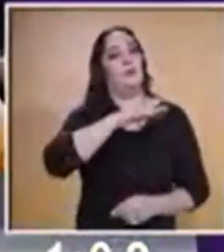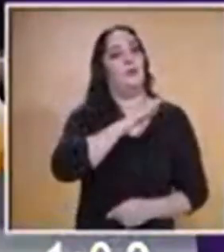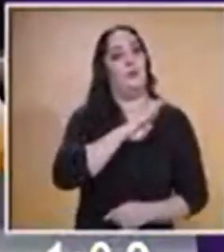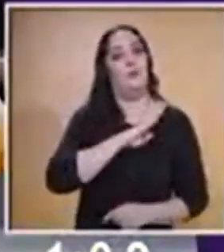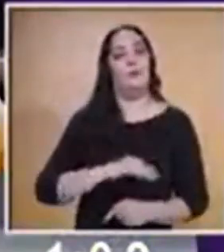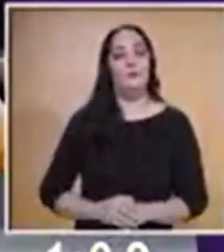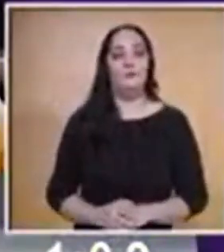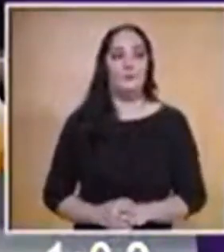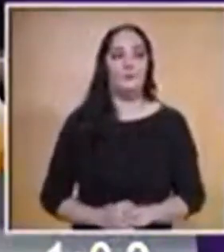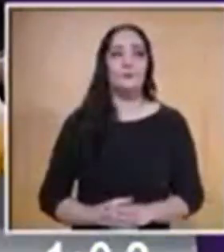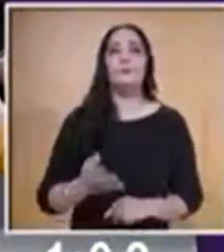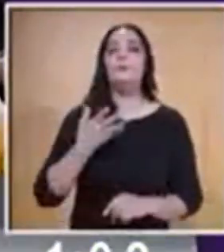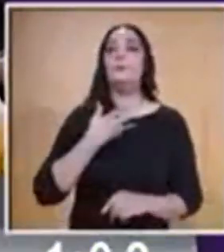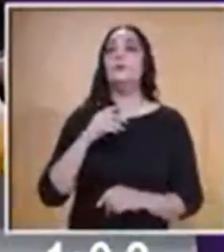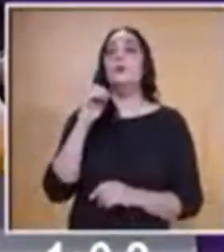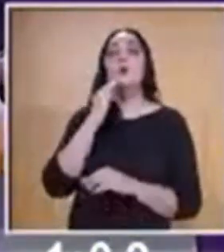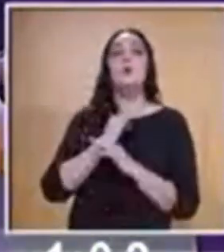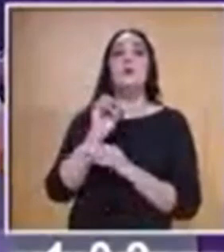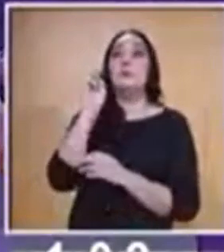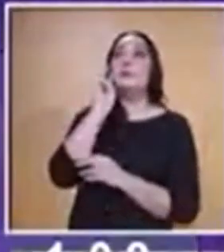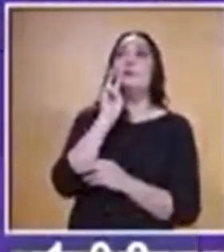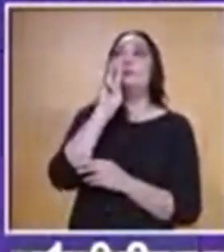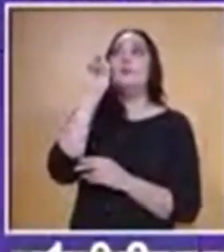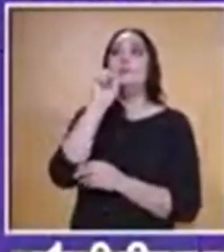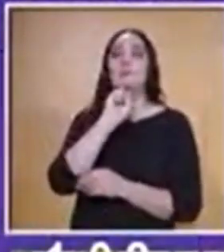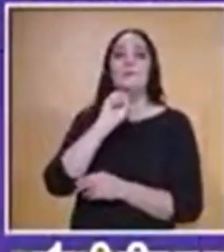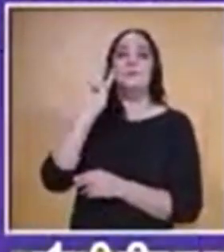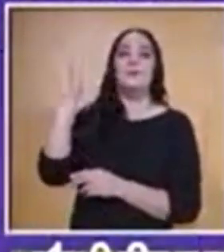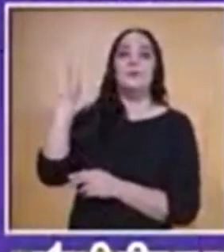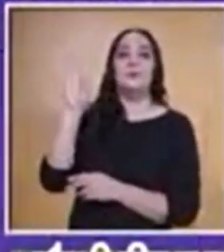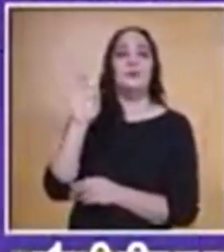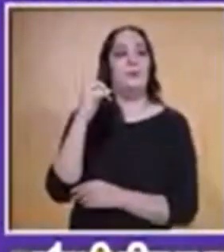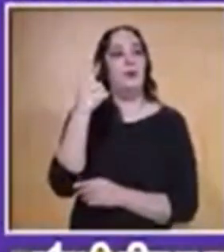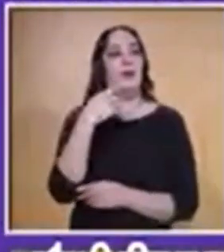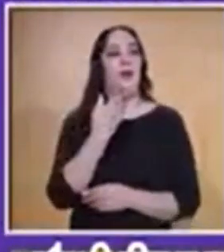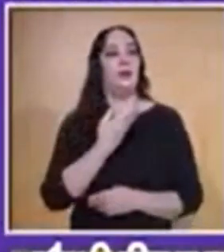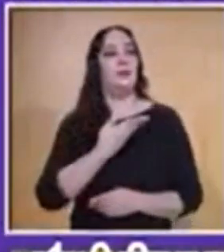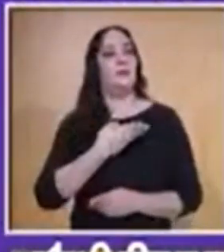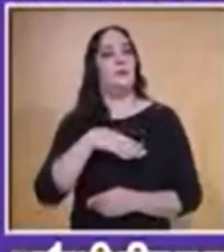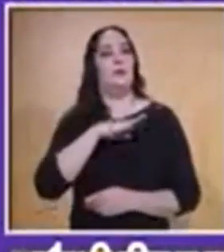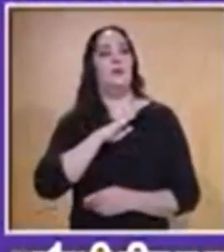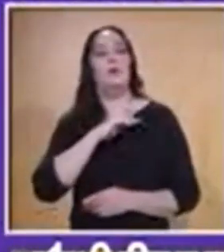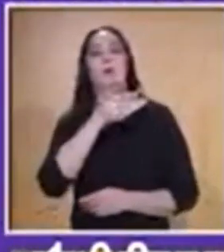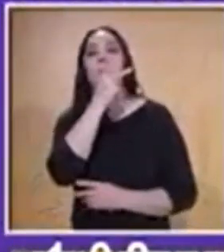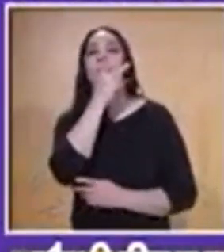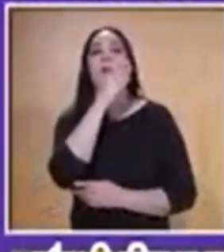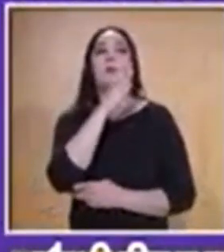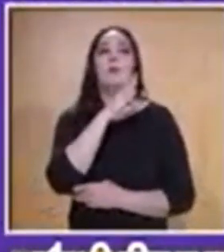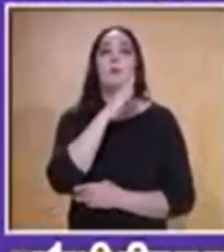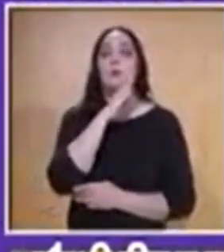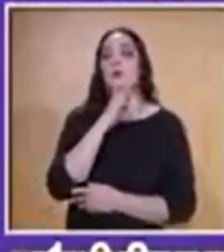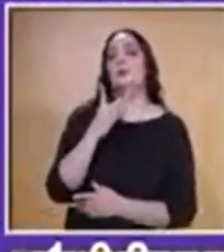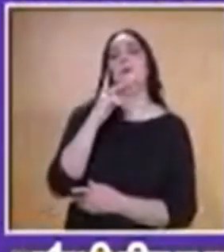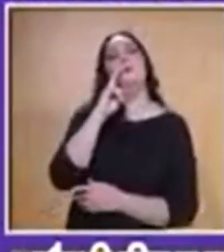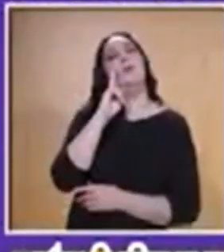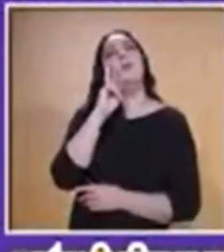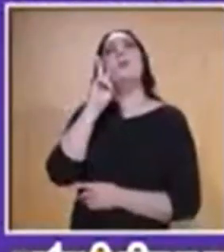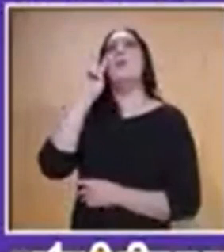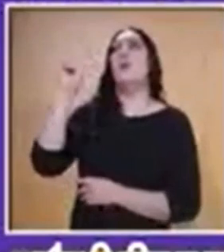Tenemos en pantalla los aprendizajes esperados de español para que los papás y los alumnos se enfoquen en